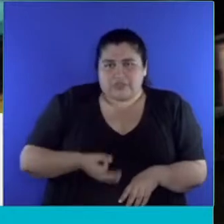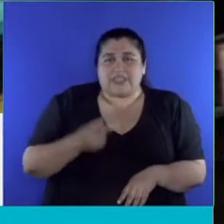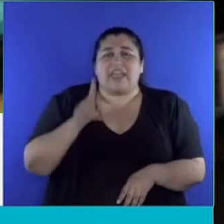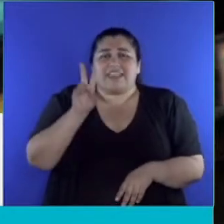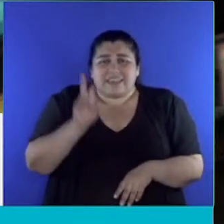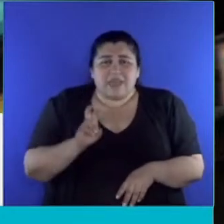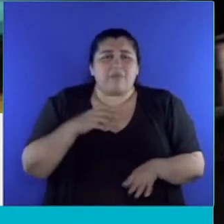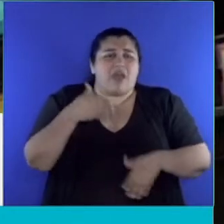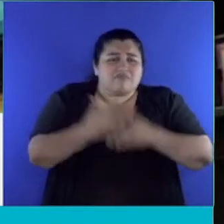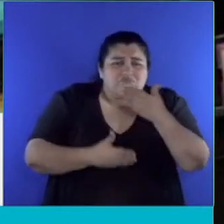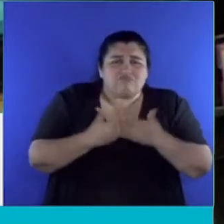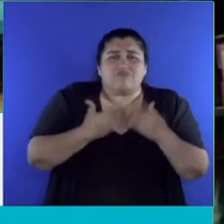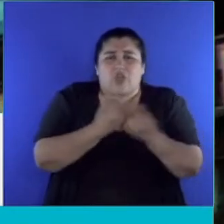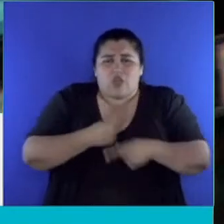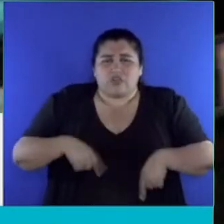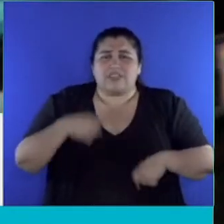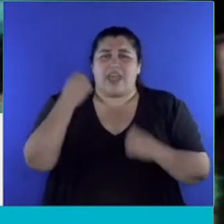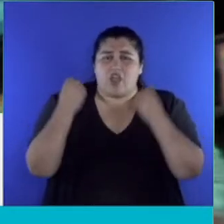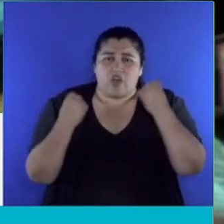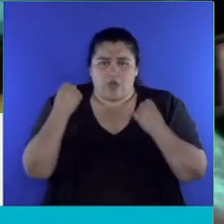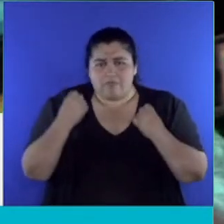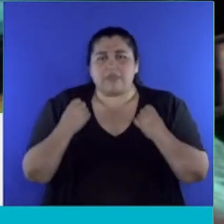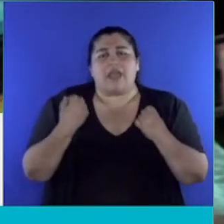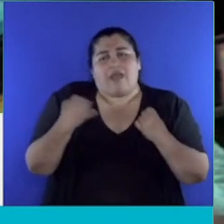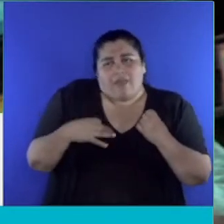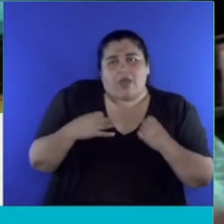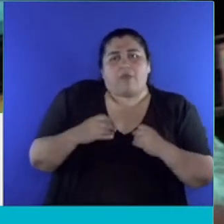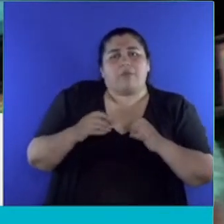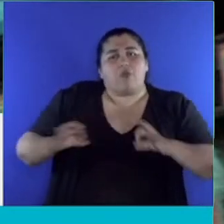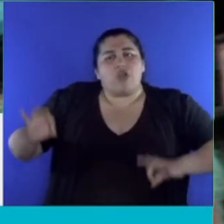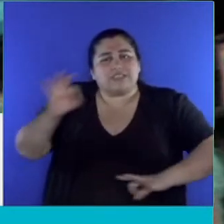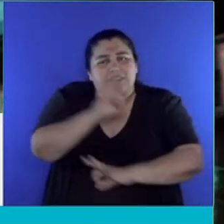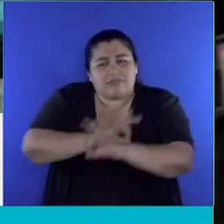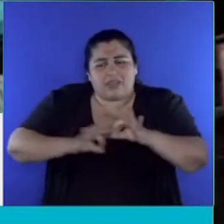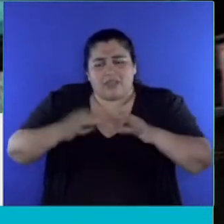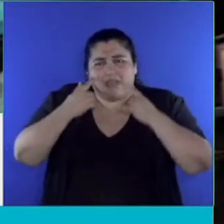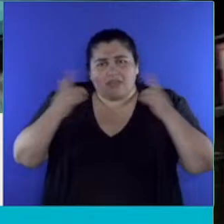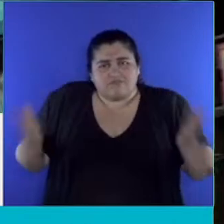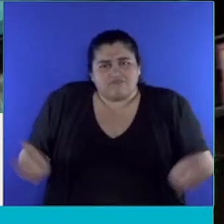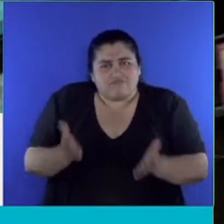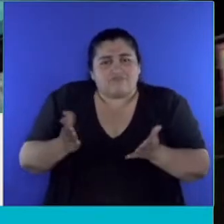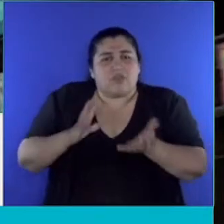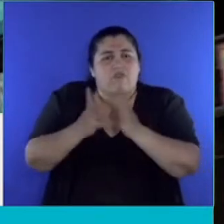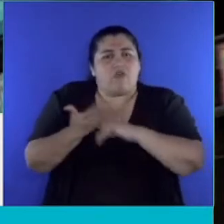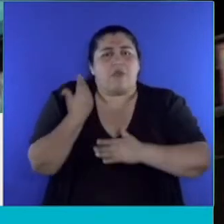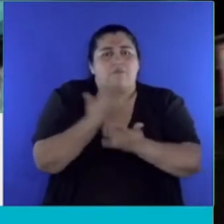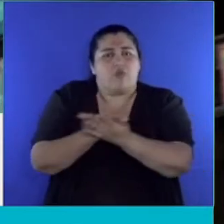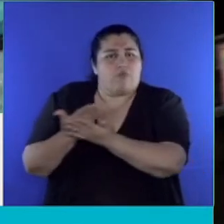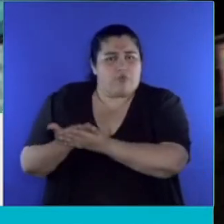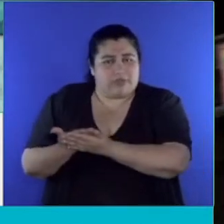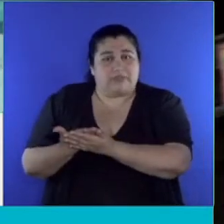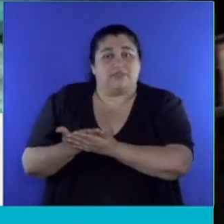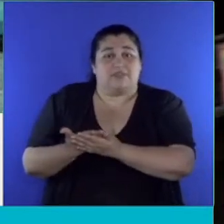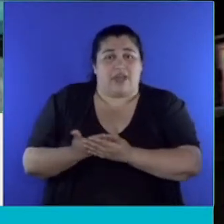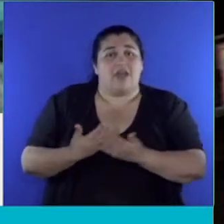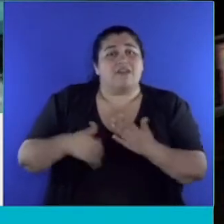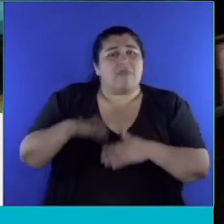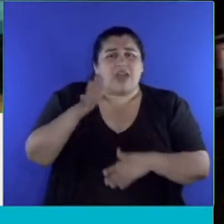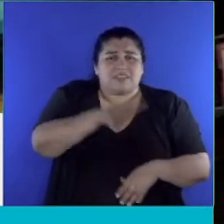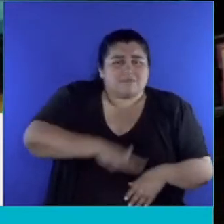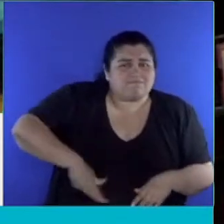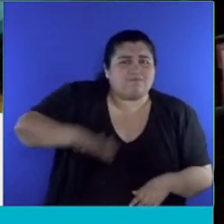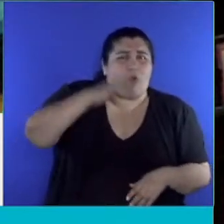y el desarrollo económico también hay que ponderar el valor estratégico de este tipo de iniciativas, la dimensión